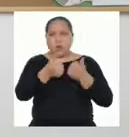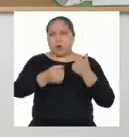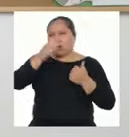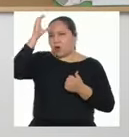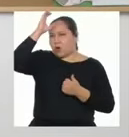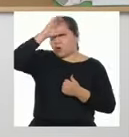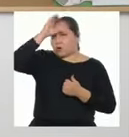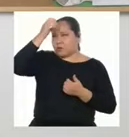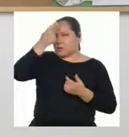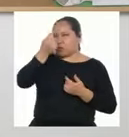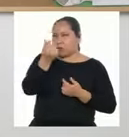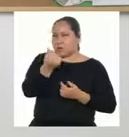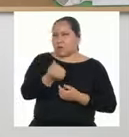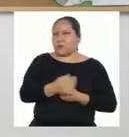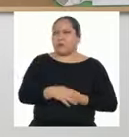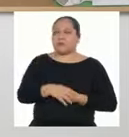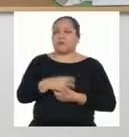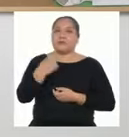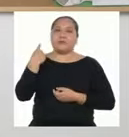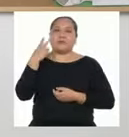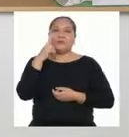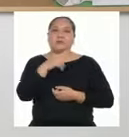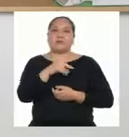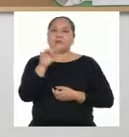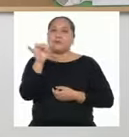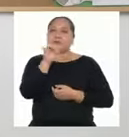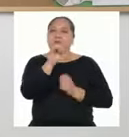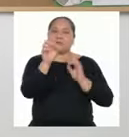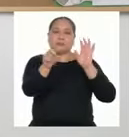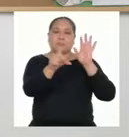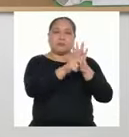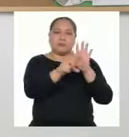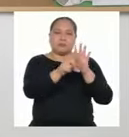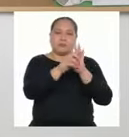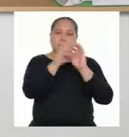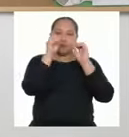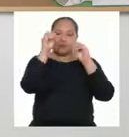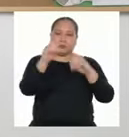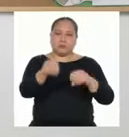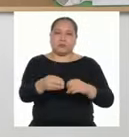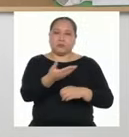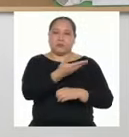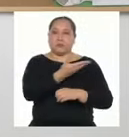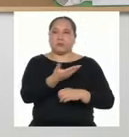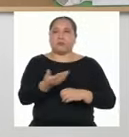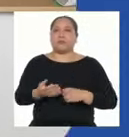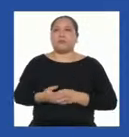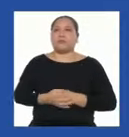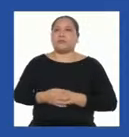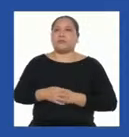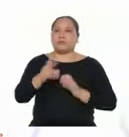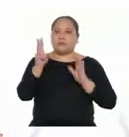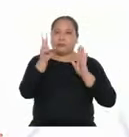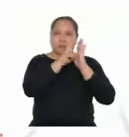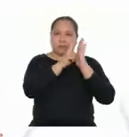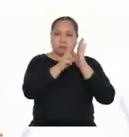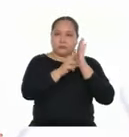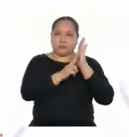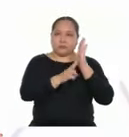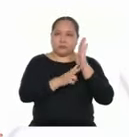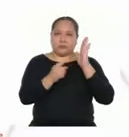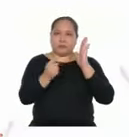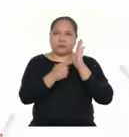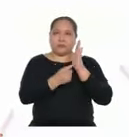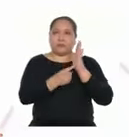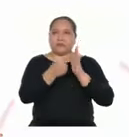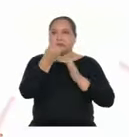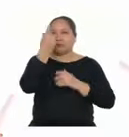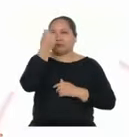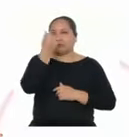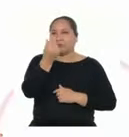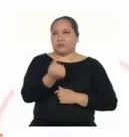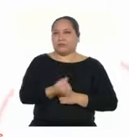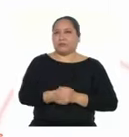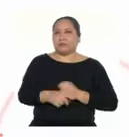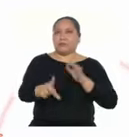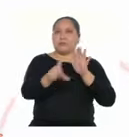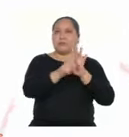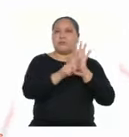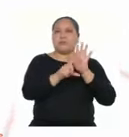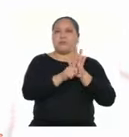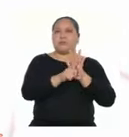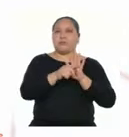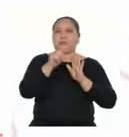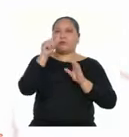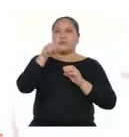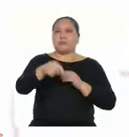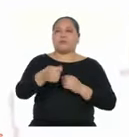del costo? Mira, la misma ley procede de la siguiente manera. Leamos. Costos. La ley